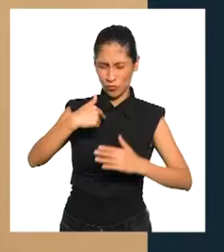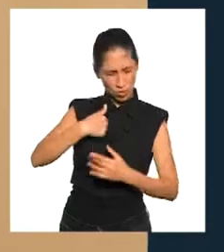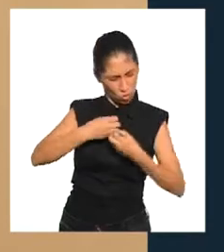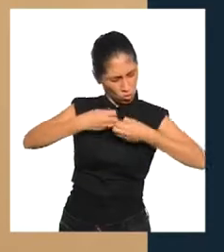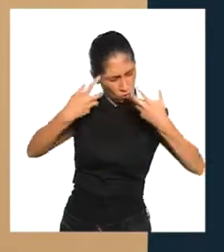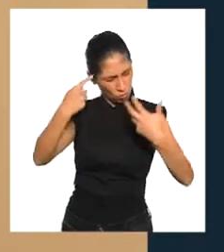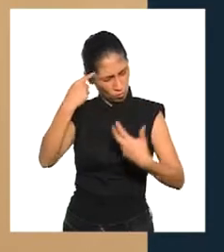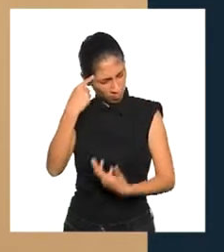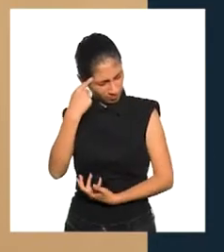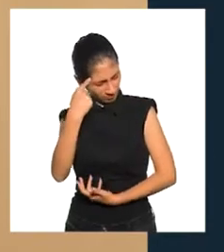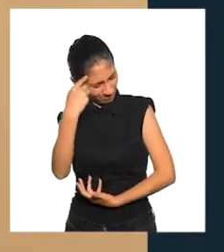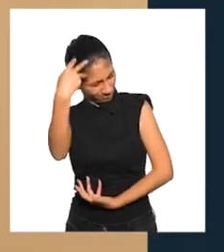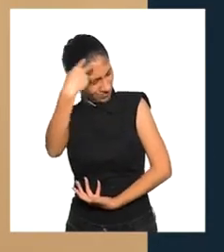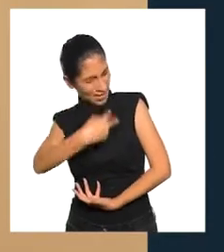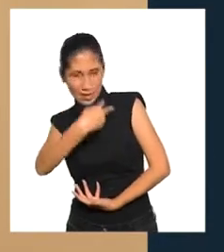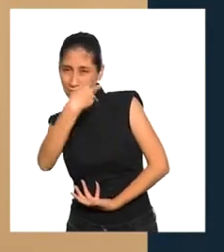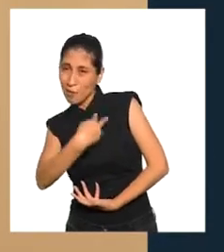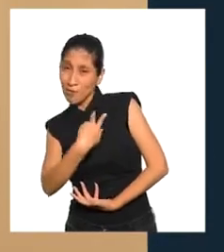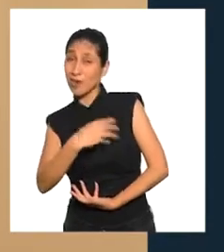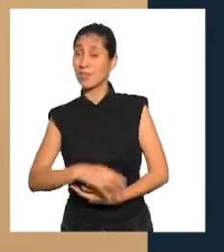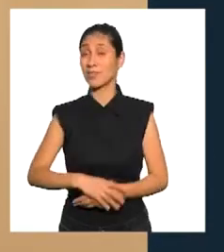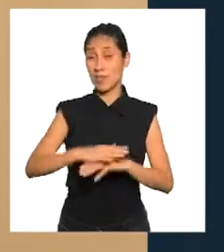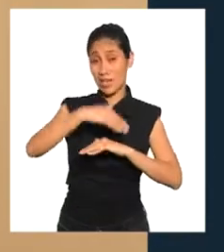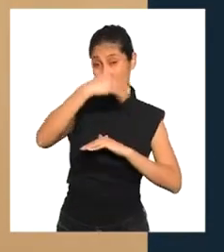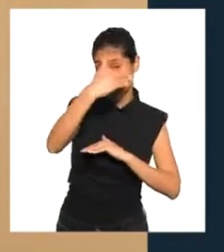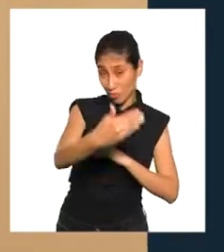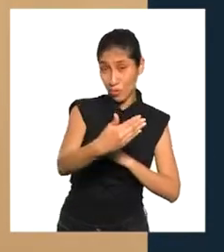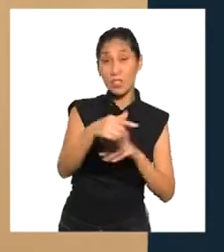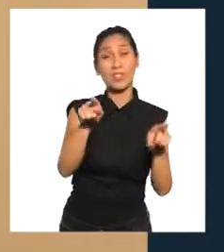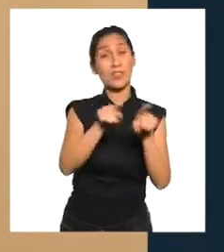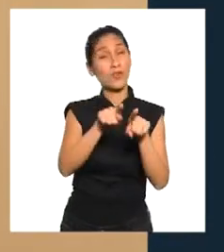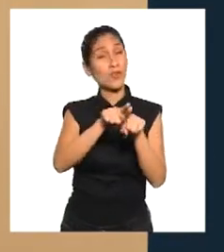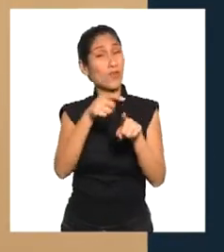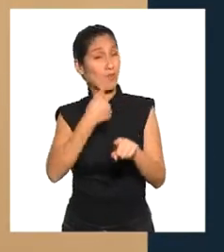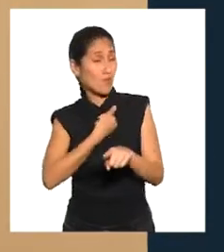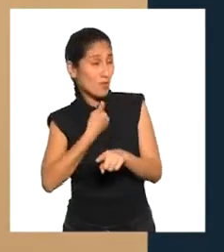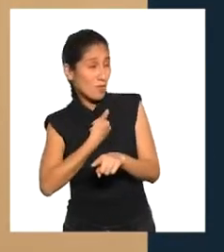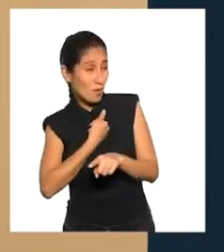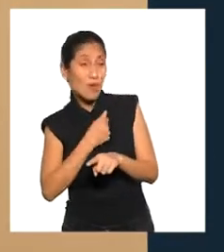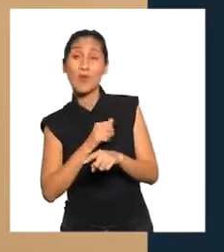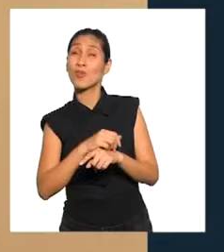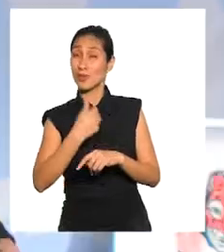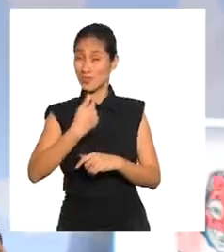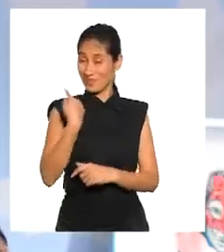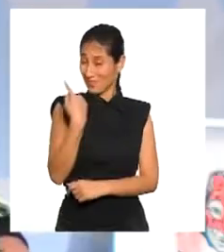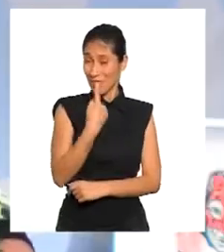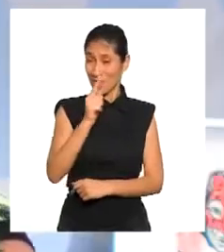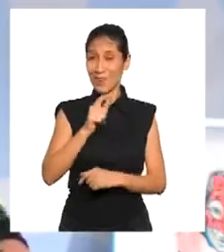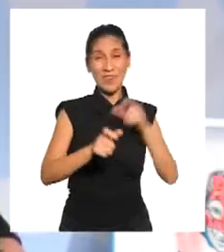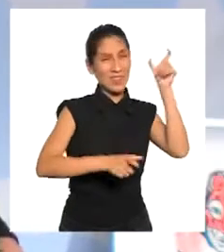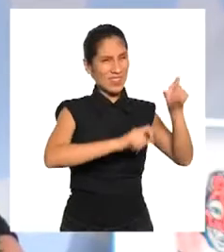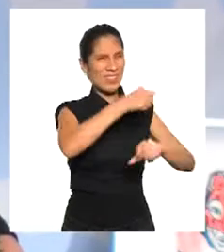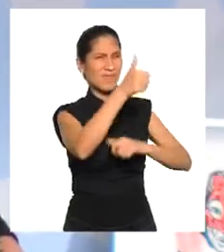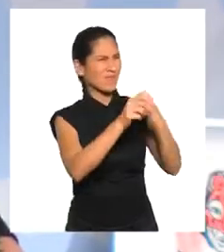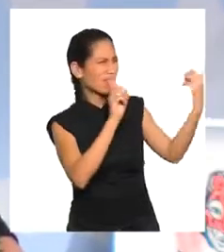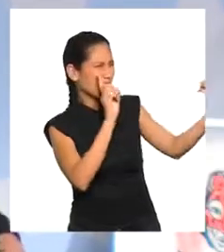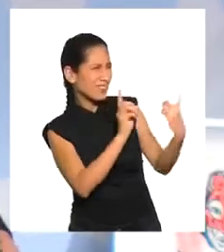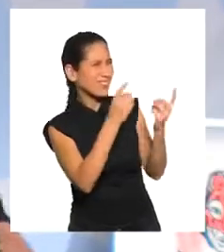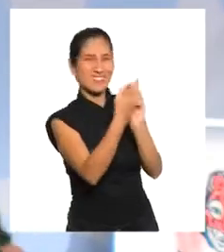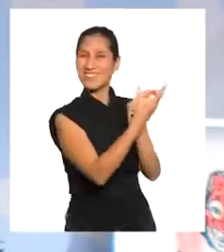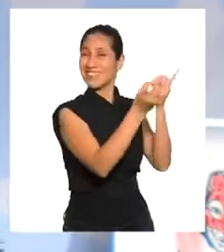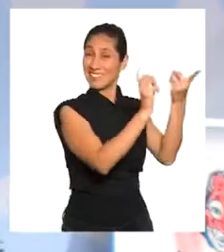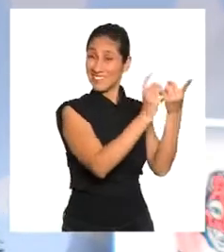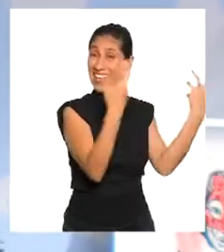de nuestro saber estar y convivir con todas y todos los demás. Genial.